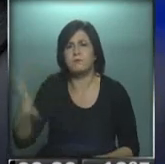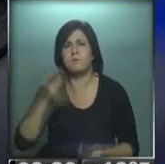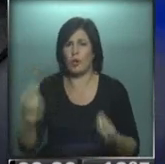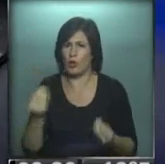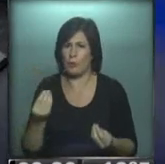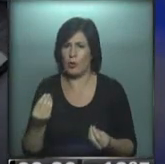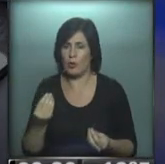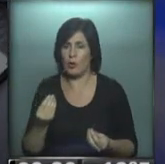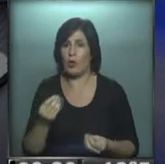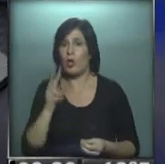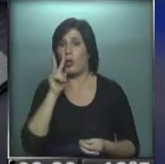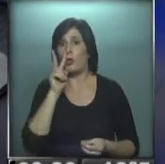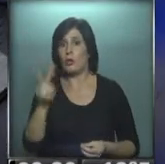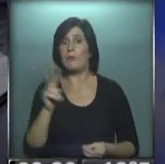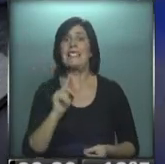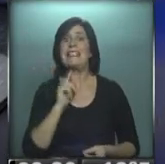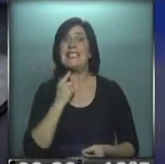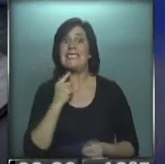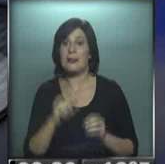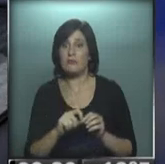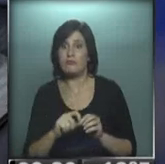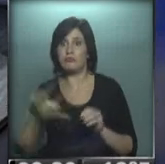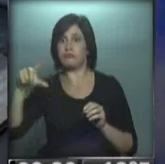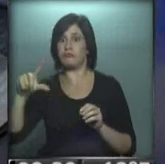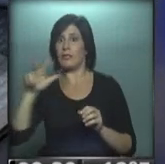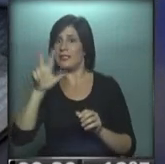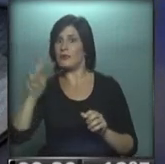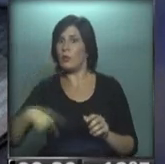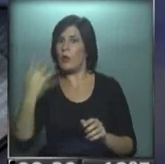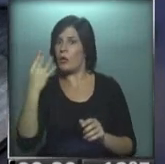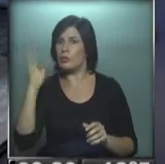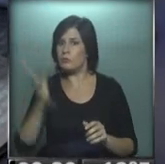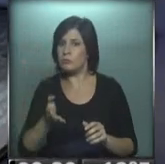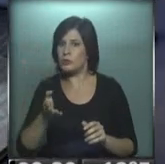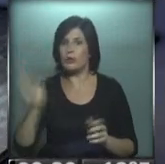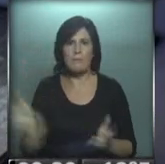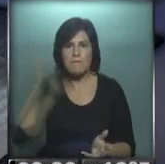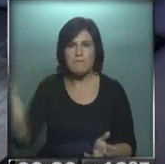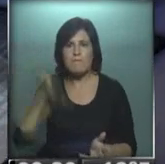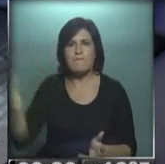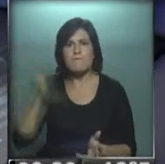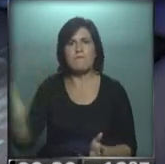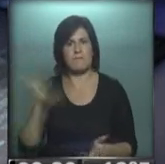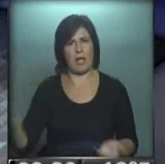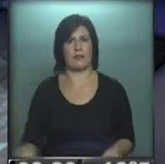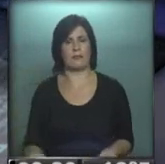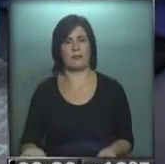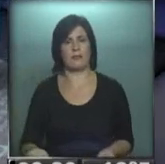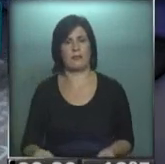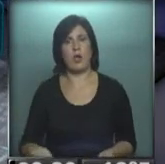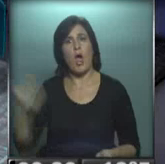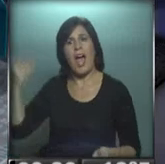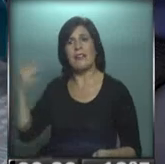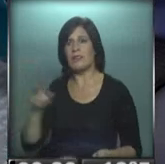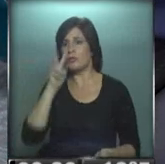Creció un 3,4% la producción de petróleo en la República Argentina a través de YPF. ¿Y qué sucedía en el año